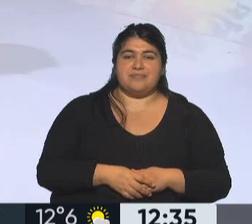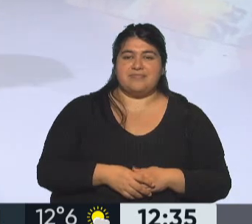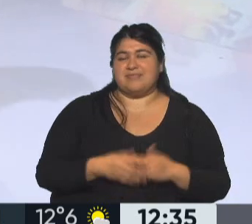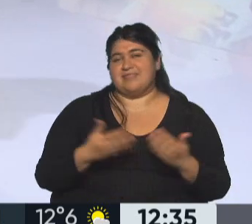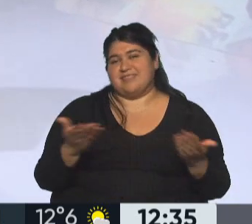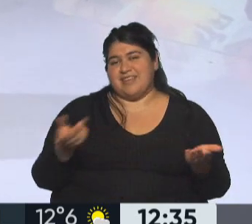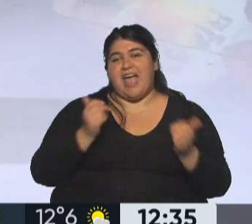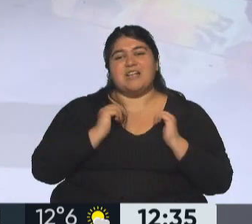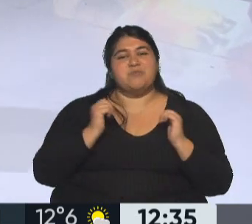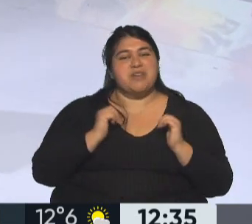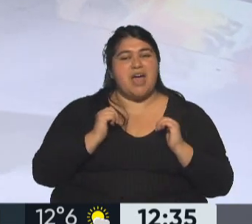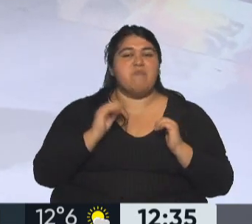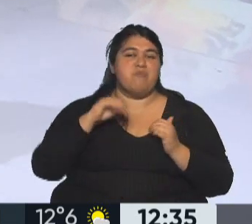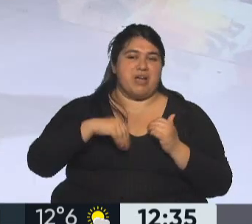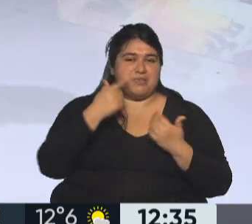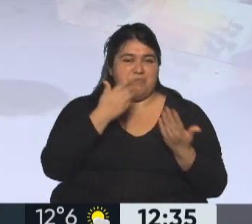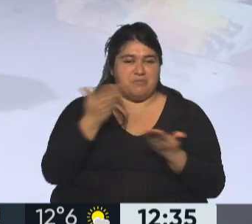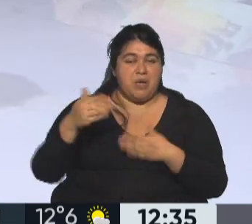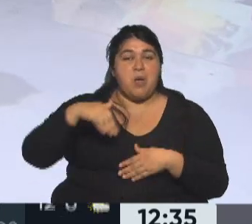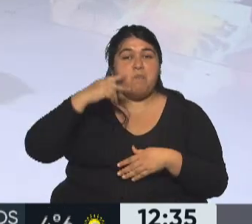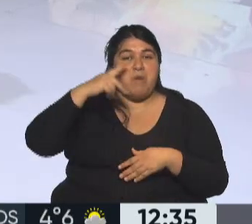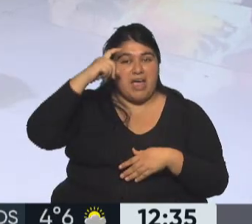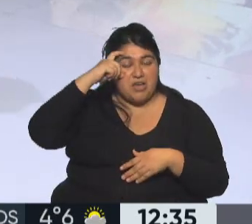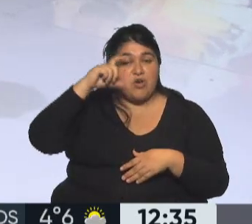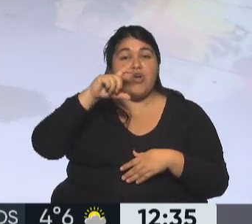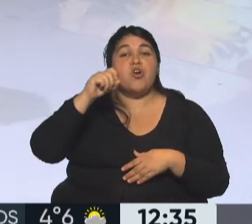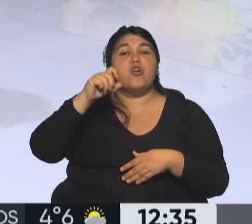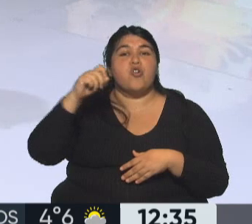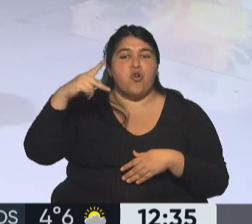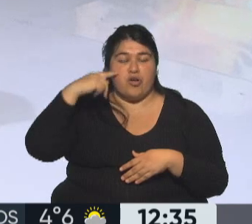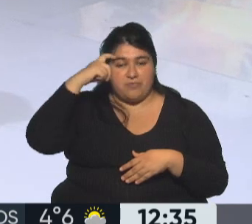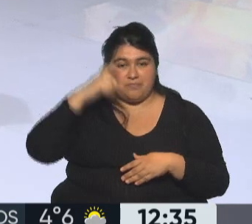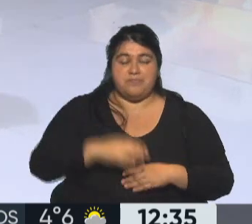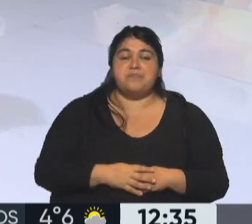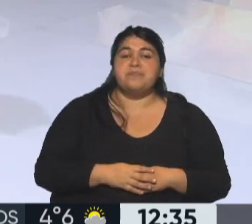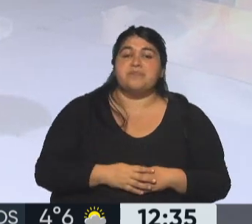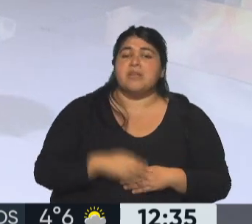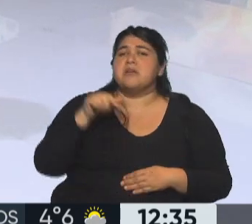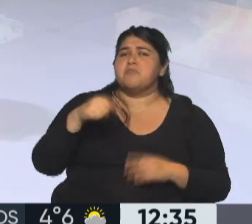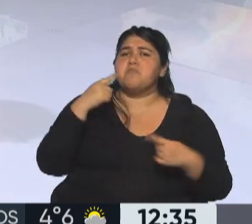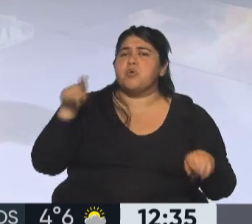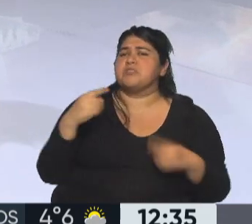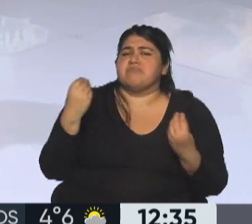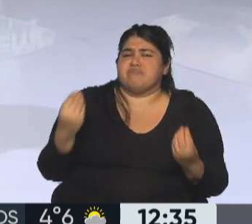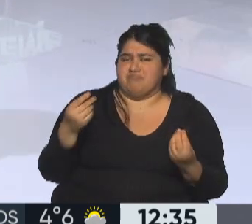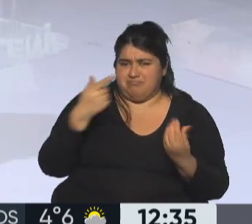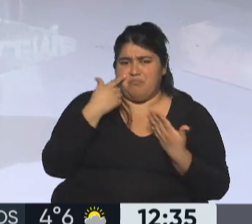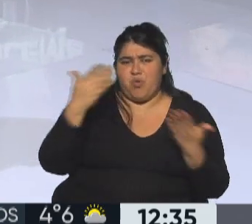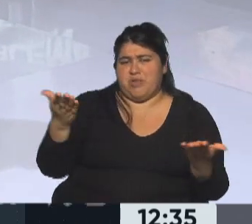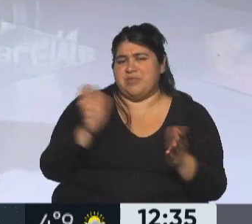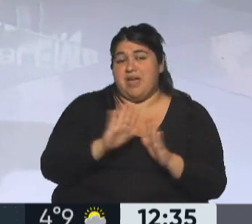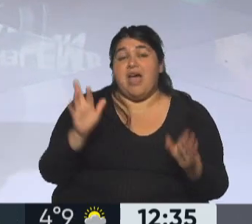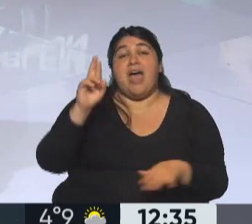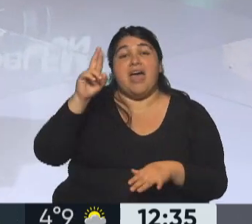Bueno, mientras esperamos otra presentación de Mike Cook Band, nos vamos a otro encuentro. Este encuentro es maravilloso. ¿Por qué? Porque